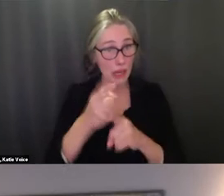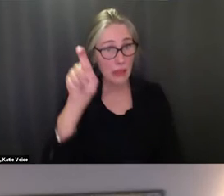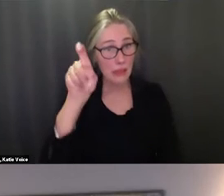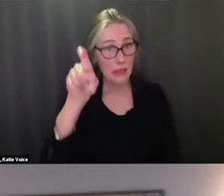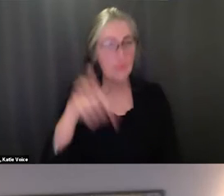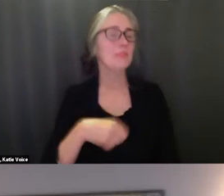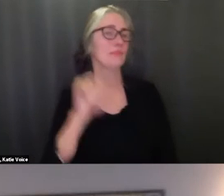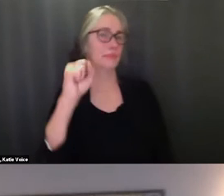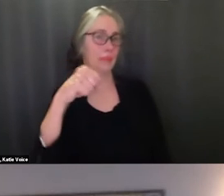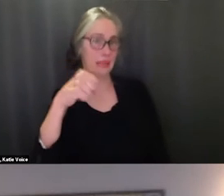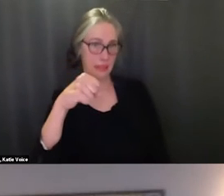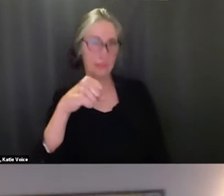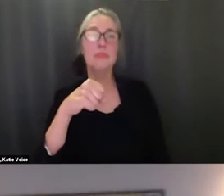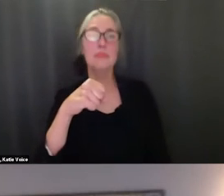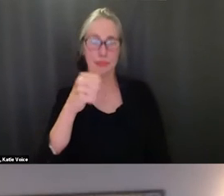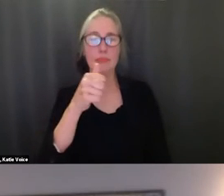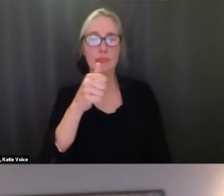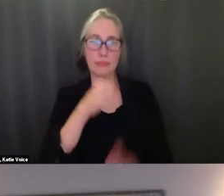cubrebocas, ¿correcto? Sí.